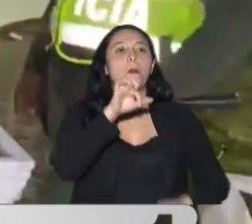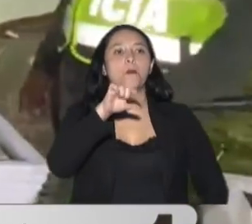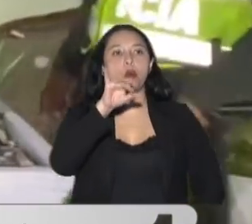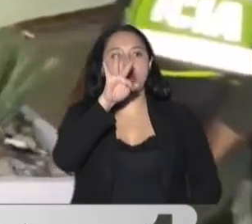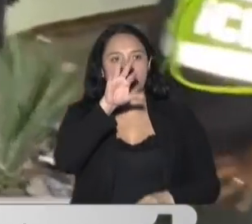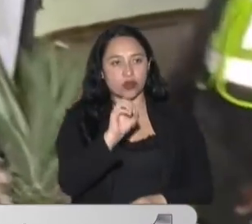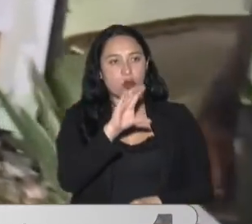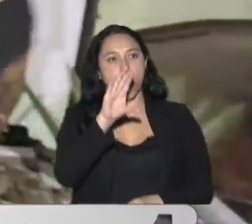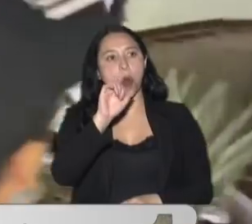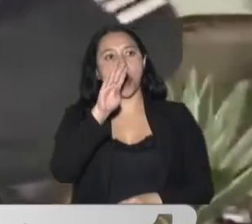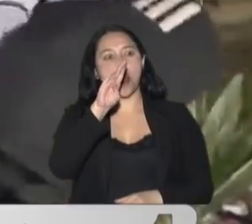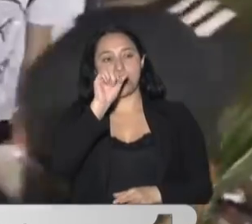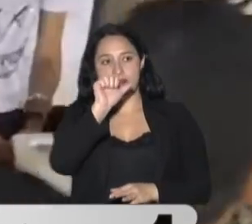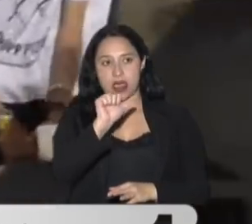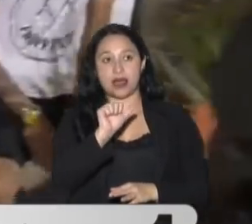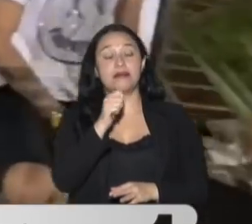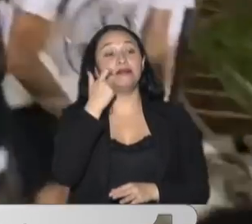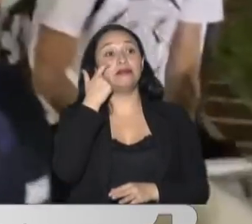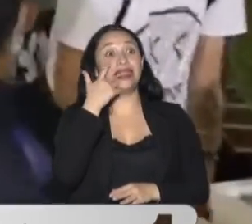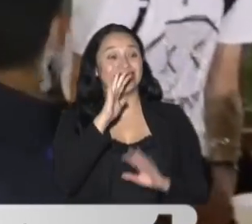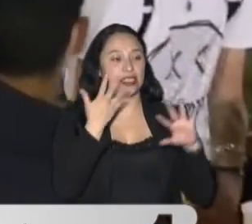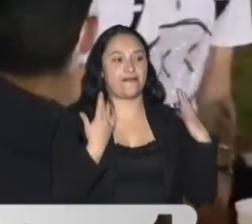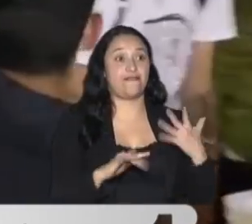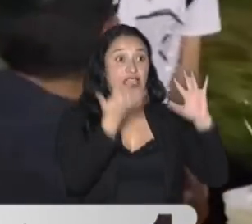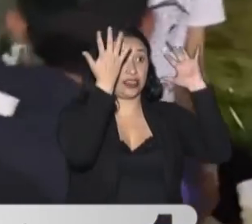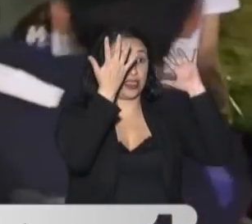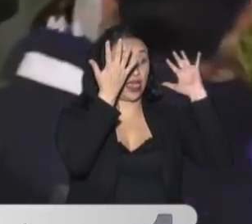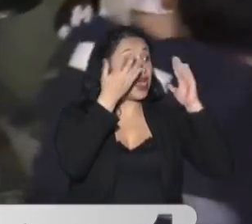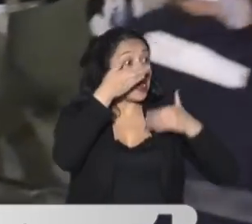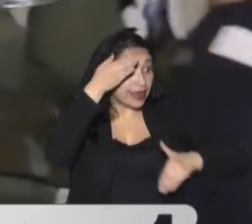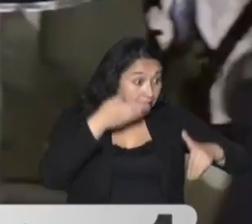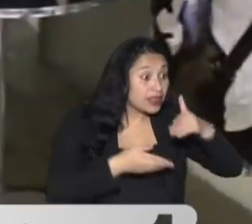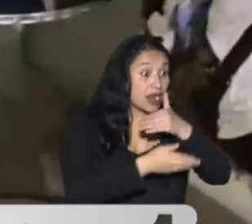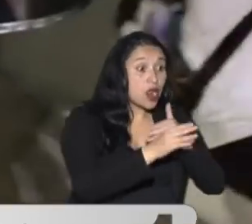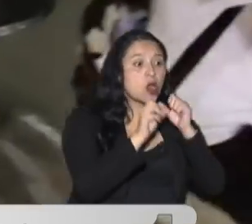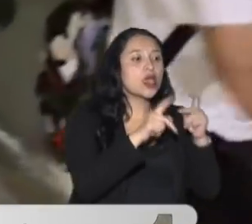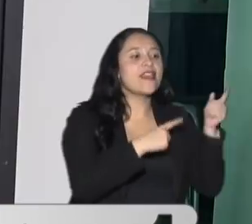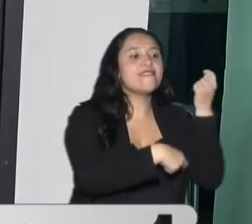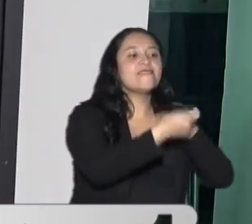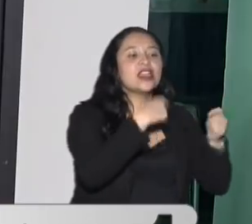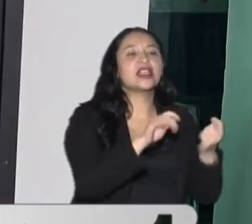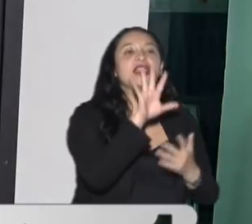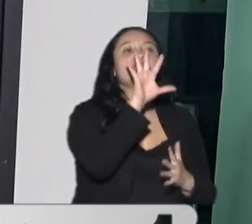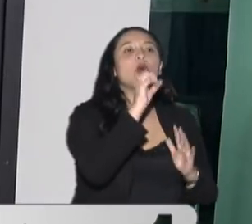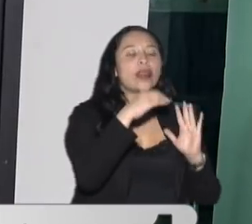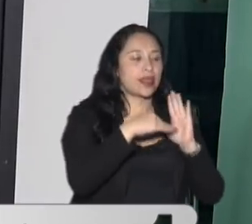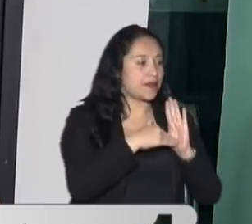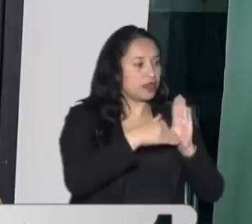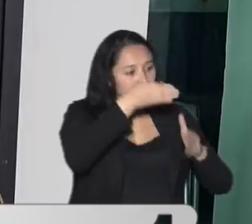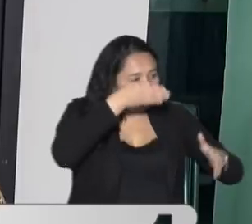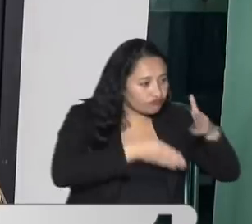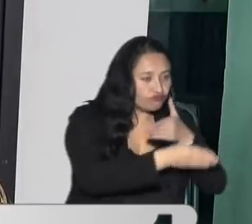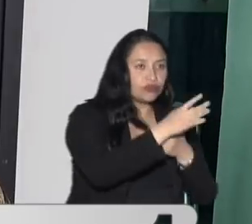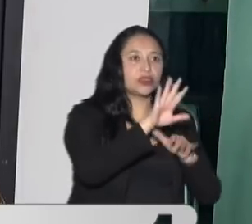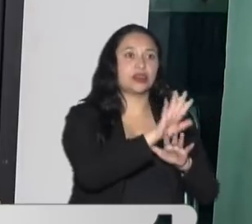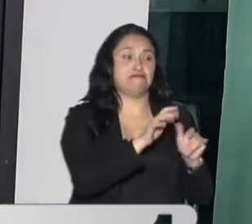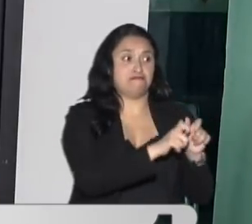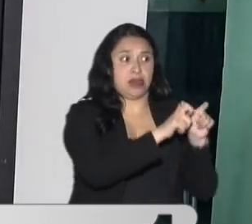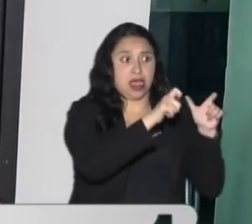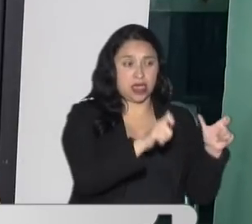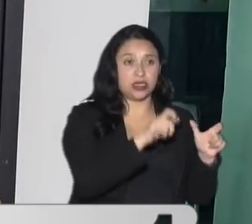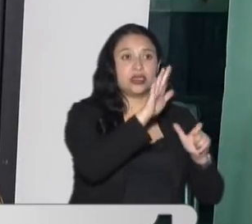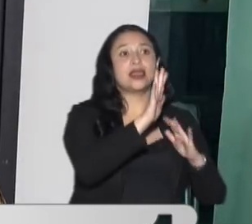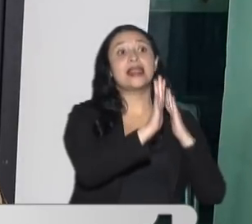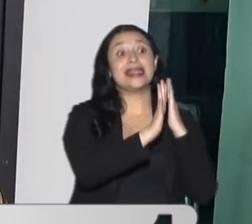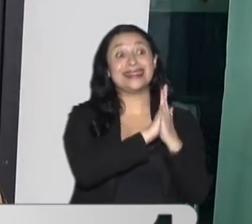de ellas se vendía el cupo por 50.000 pesos. Fiestas electrónicas que contaban con gran cantidad de público, una en el